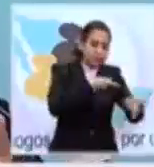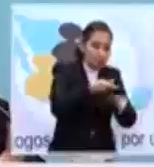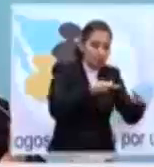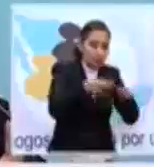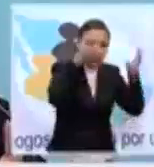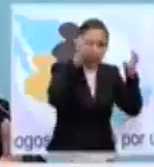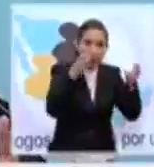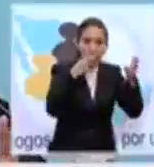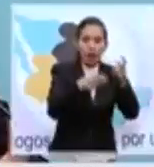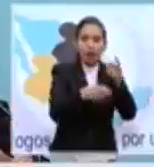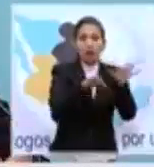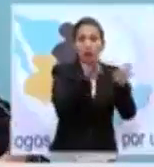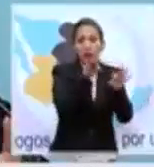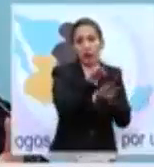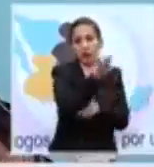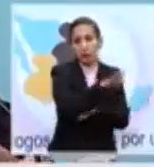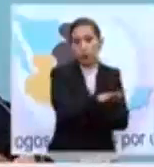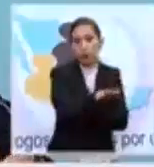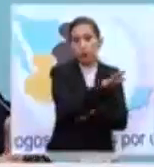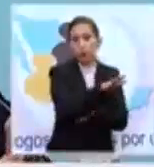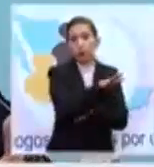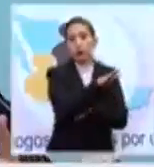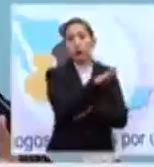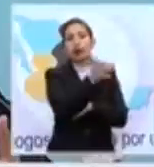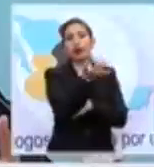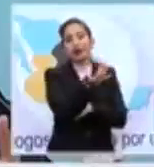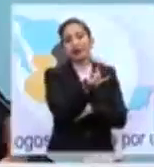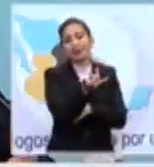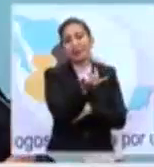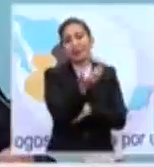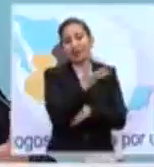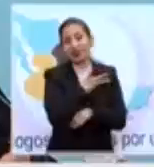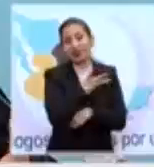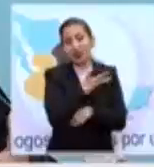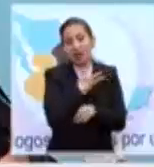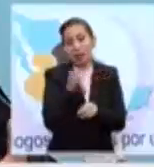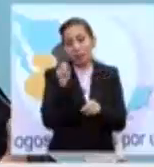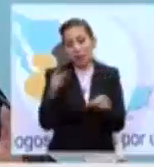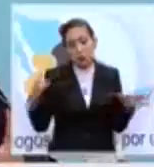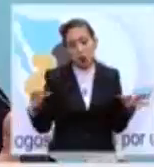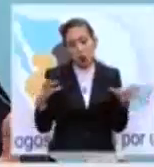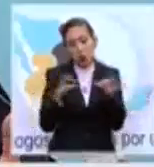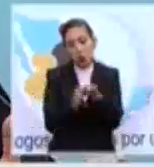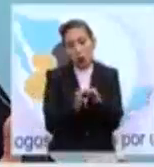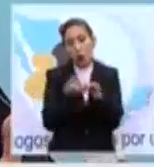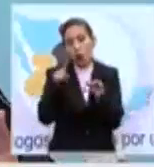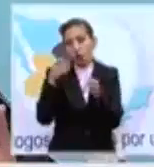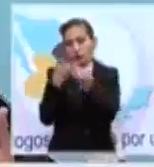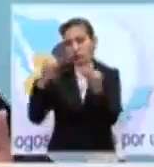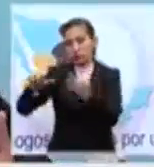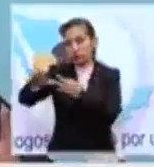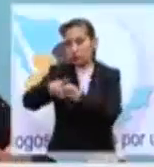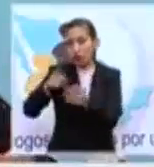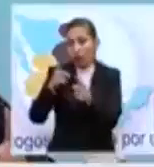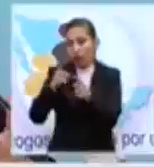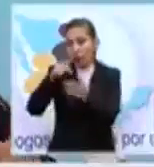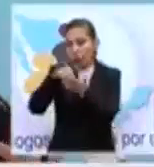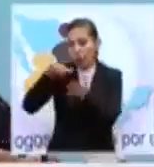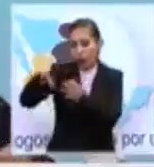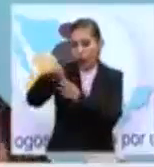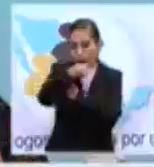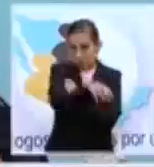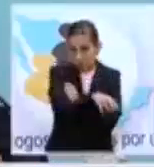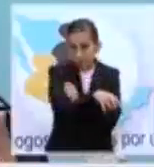tema productivo, y tiene que estar trabajándose de manera coordinada en el territorio, ¿no? Eso sería,